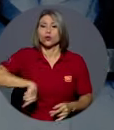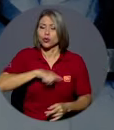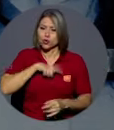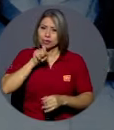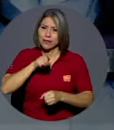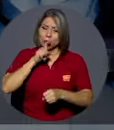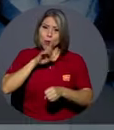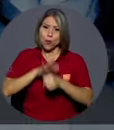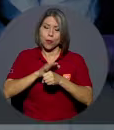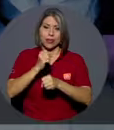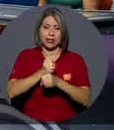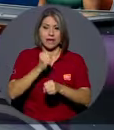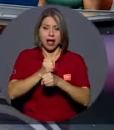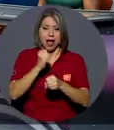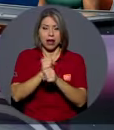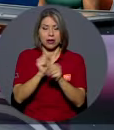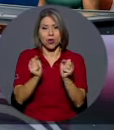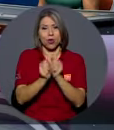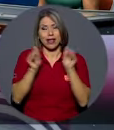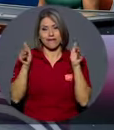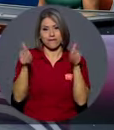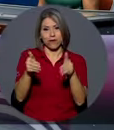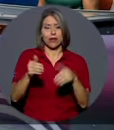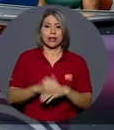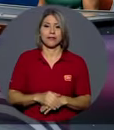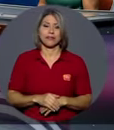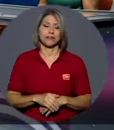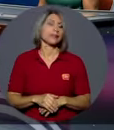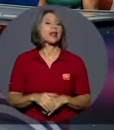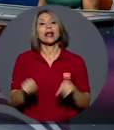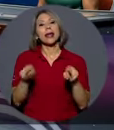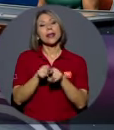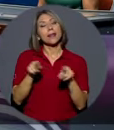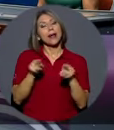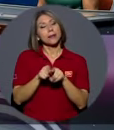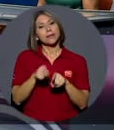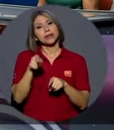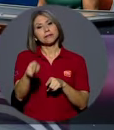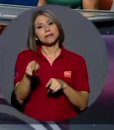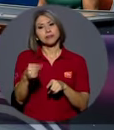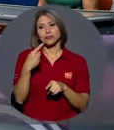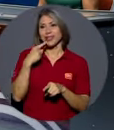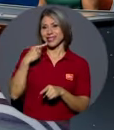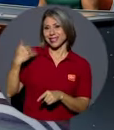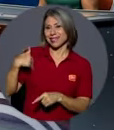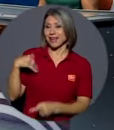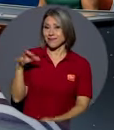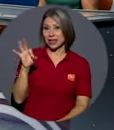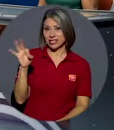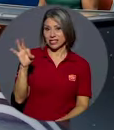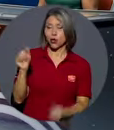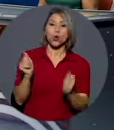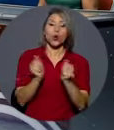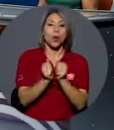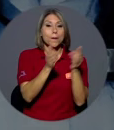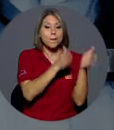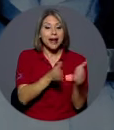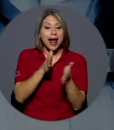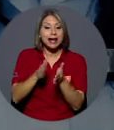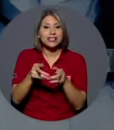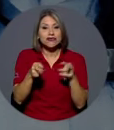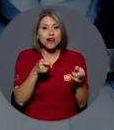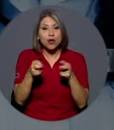a ese compromiso de trabajar este enfoque. Y yo quería ahí también vincularlo con lo que decía Francisco, los planes